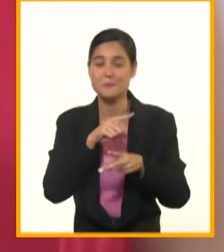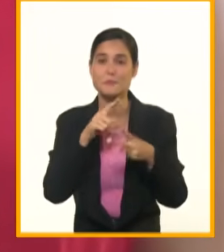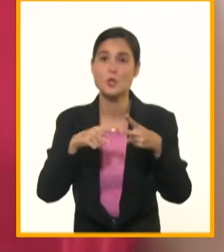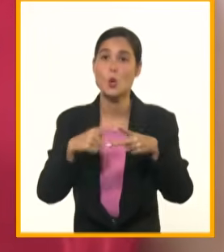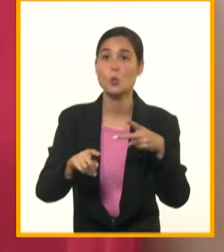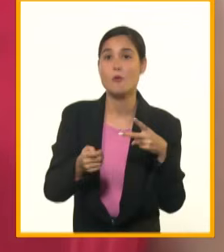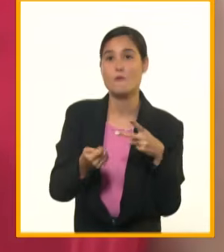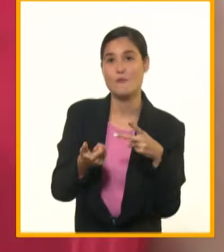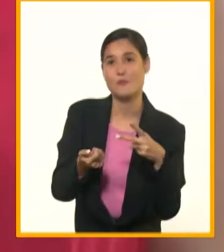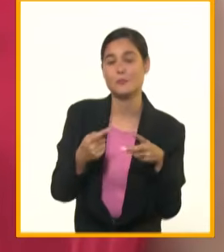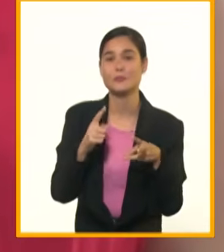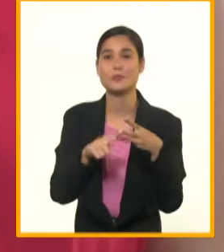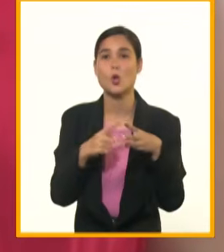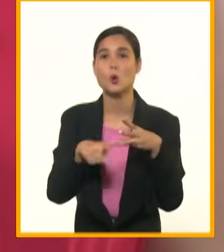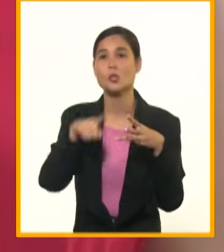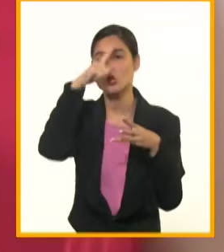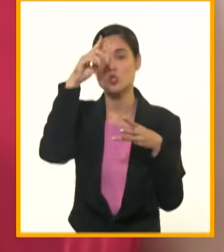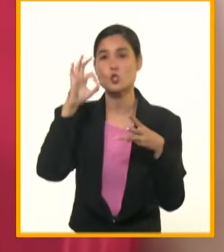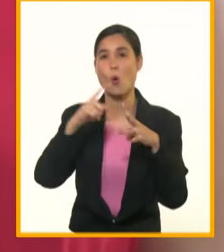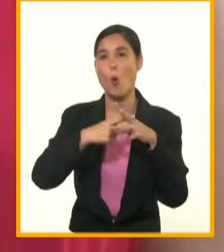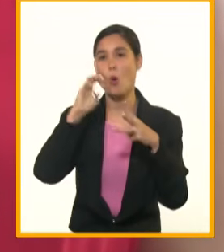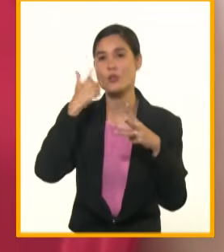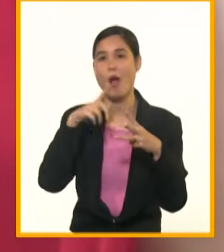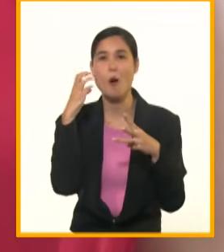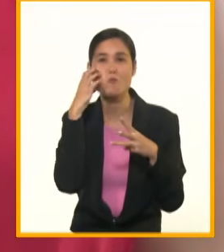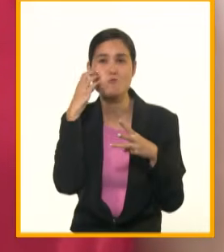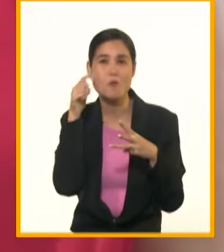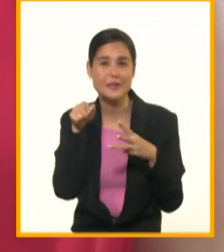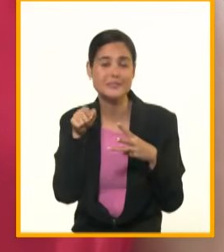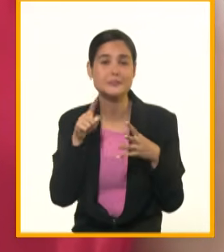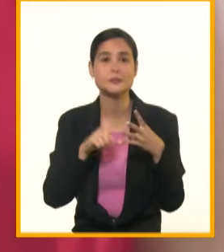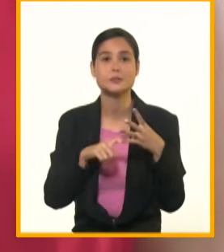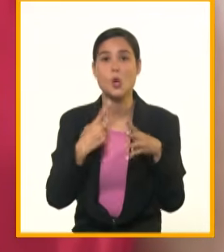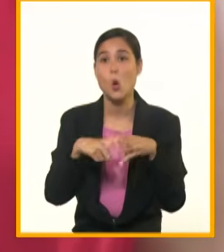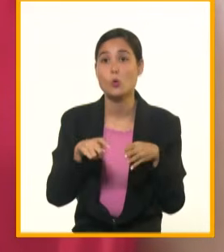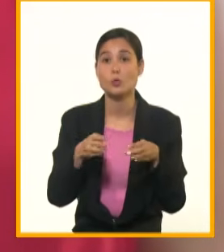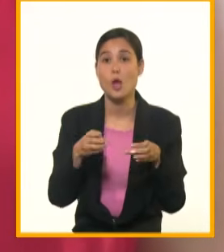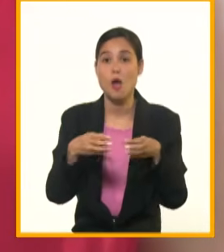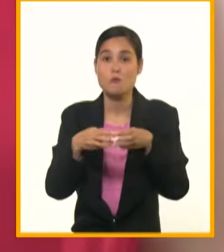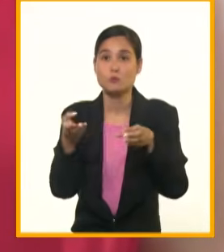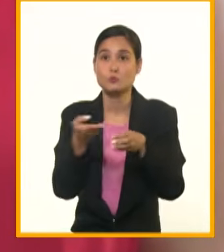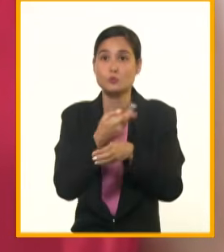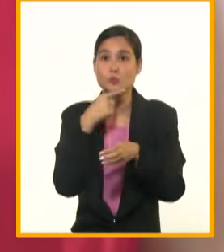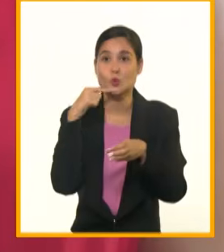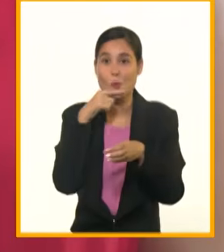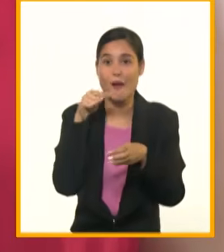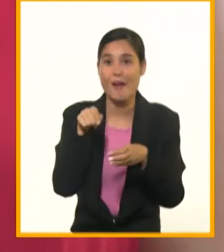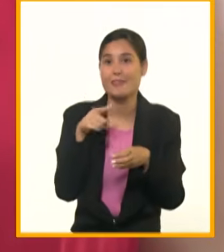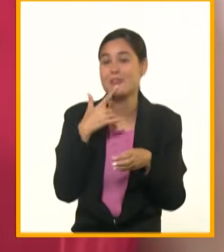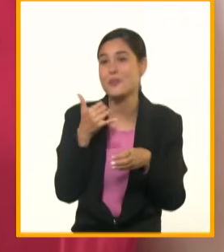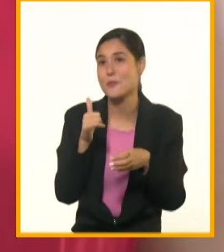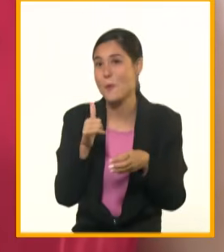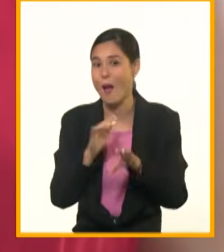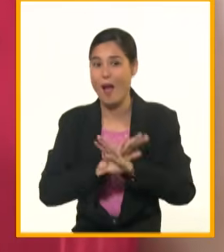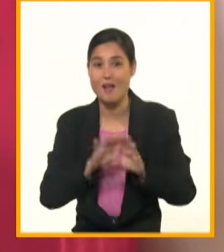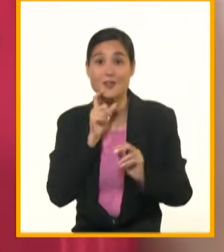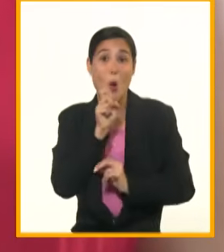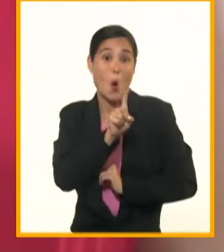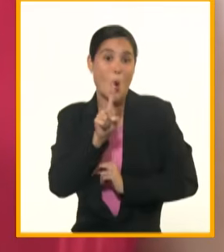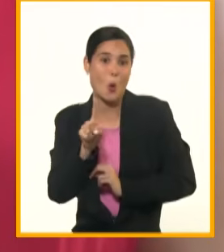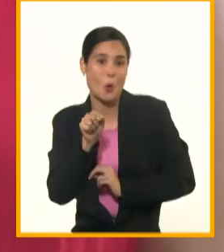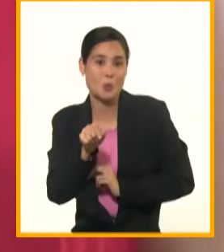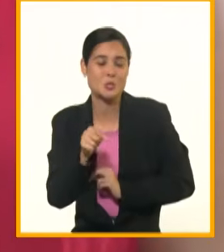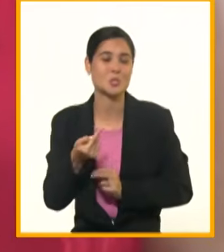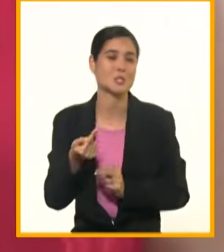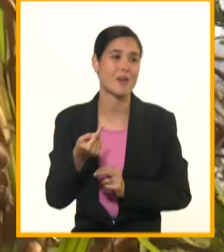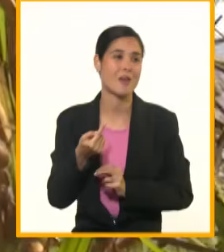de soya, tenemos variedades de tomate, 11, hay 3 más en registro. Todas estas